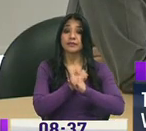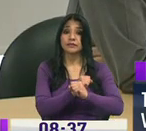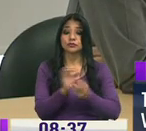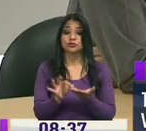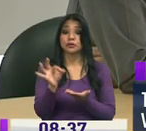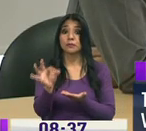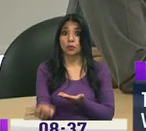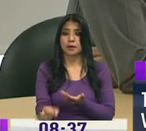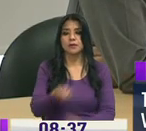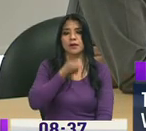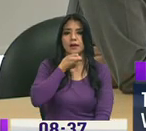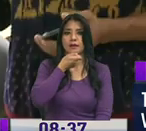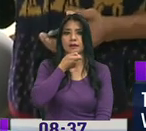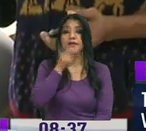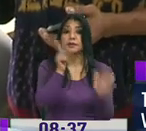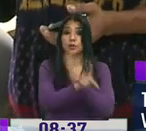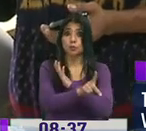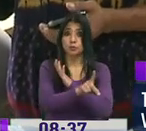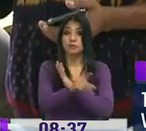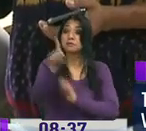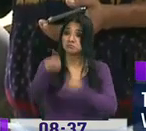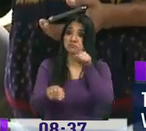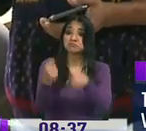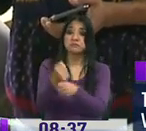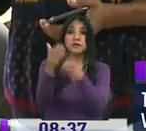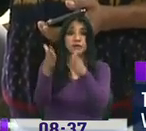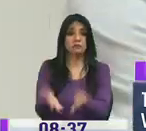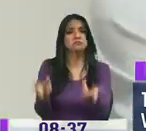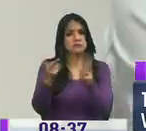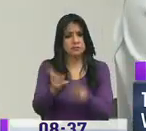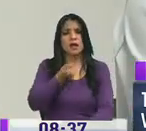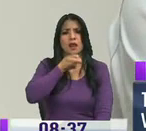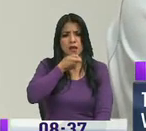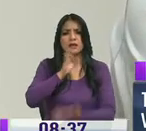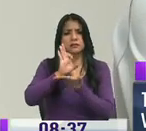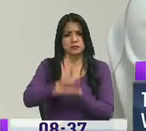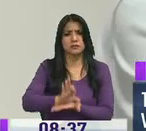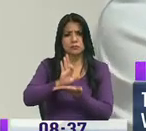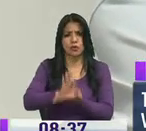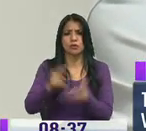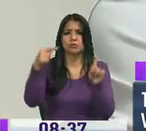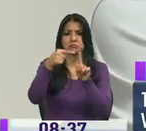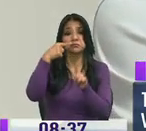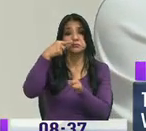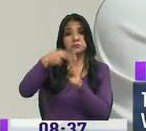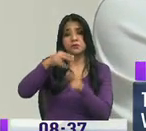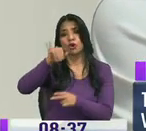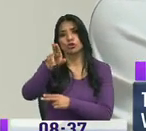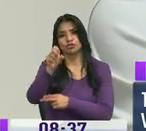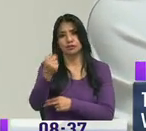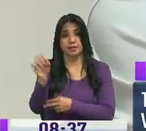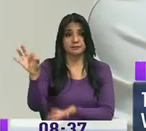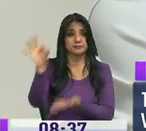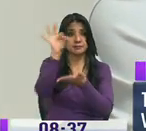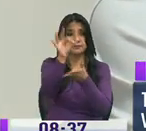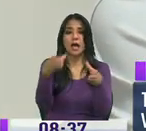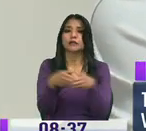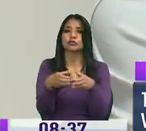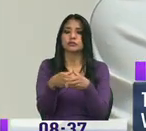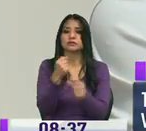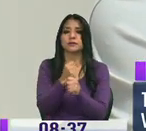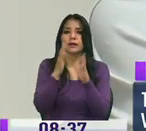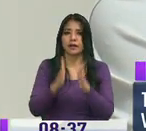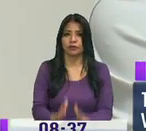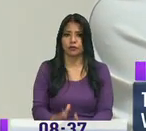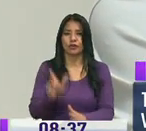lugar a estas denuncias, algunos de los trabajadores también dieron su testimonio. José Hernández, representante de la Asociación de Trabajadores